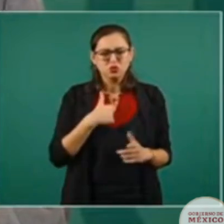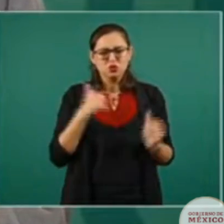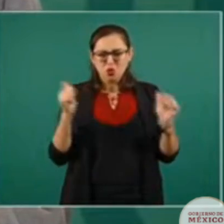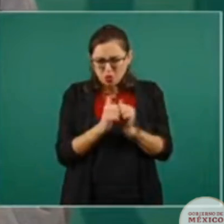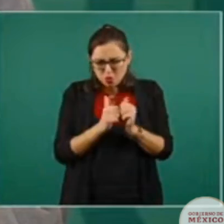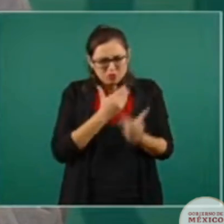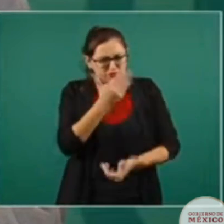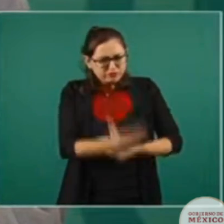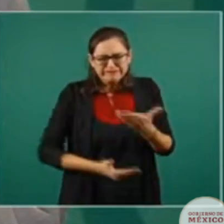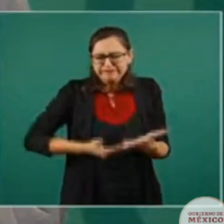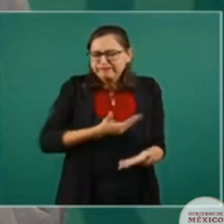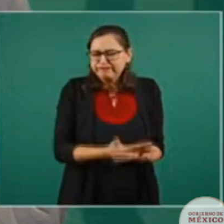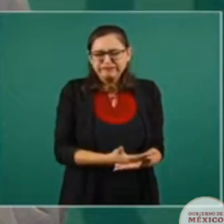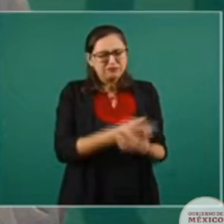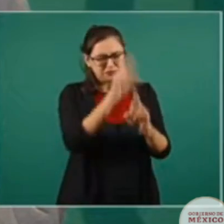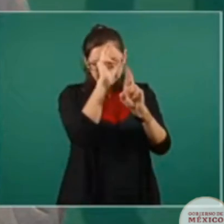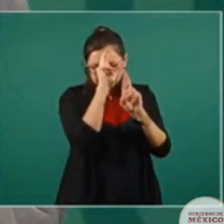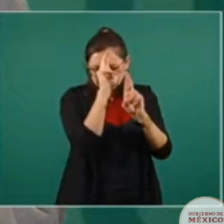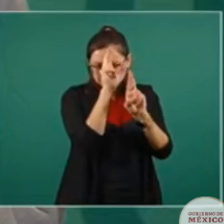respetuosa,